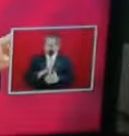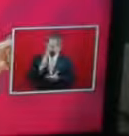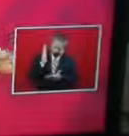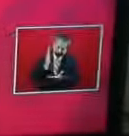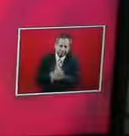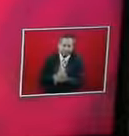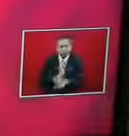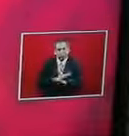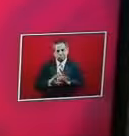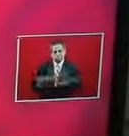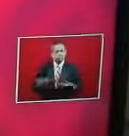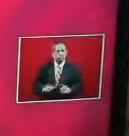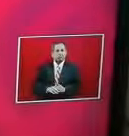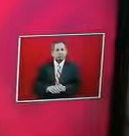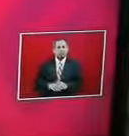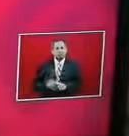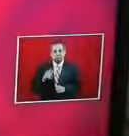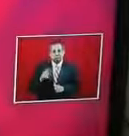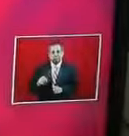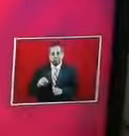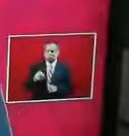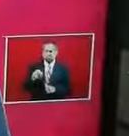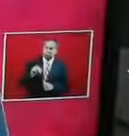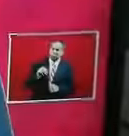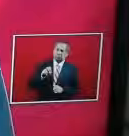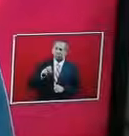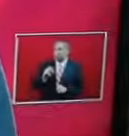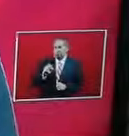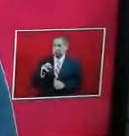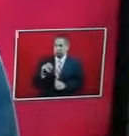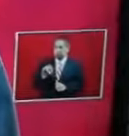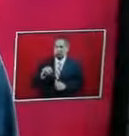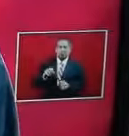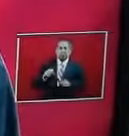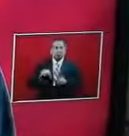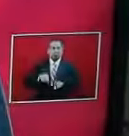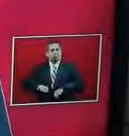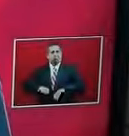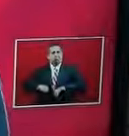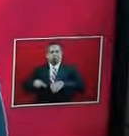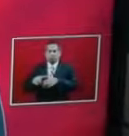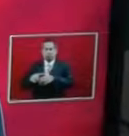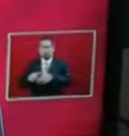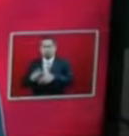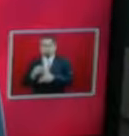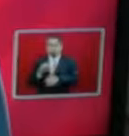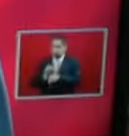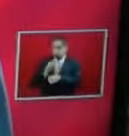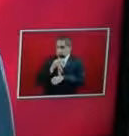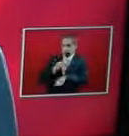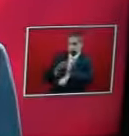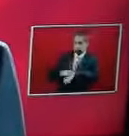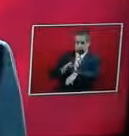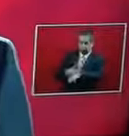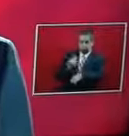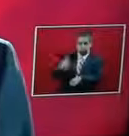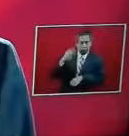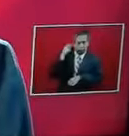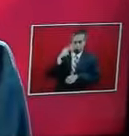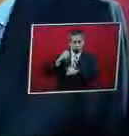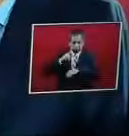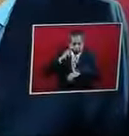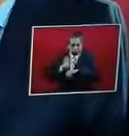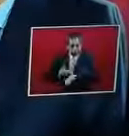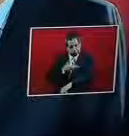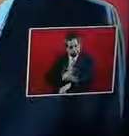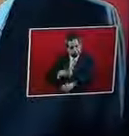Basta. El nepotismo. Pues que la autoridad competente actúe.